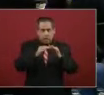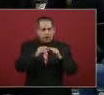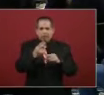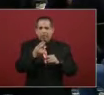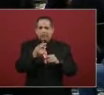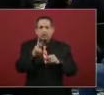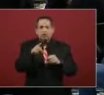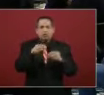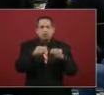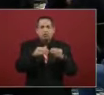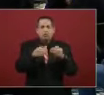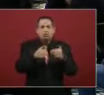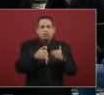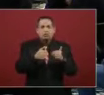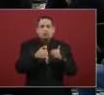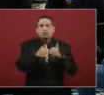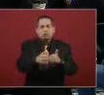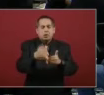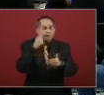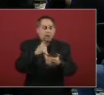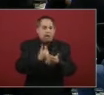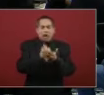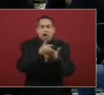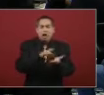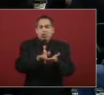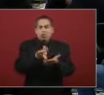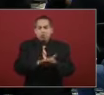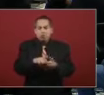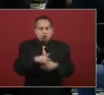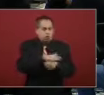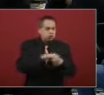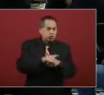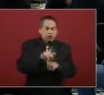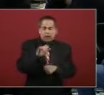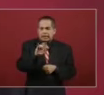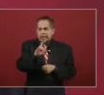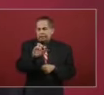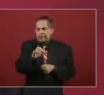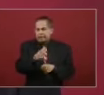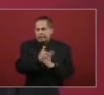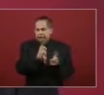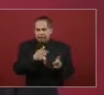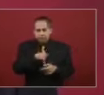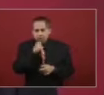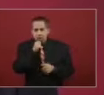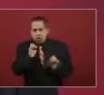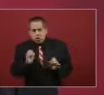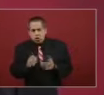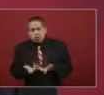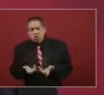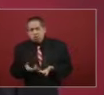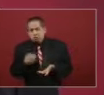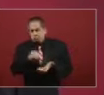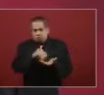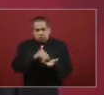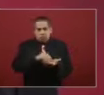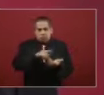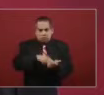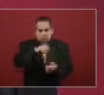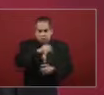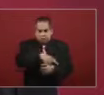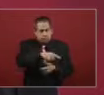25 kilómetros, justamente en apoyo de la zona libre, pero todavía no pasa nada, la aduana sigue en el mismo